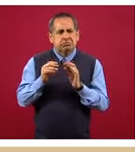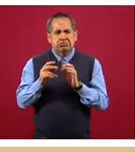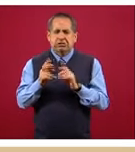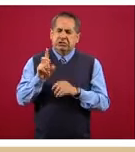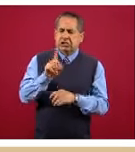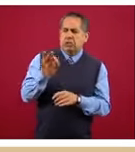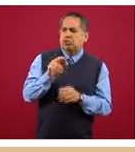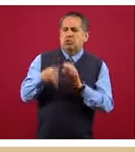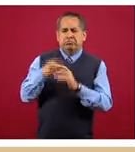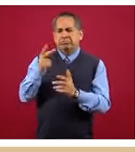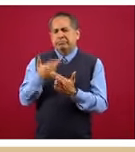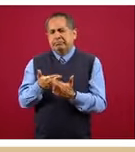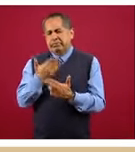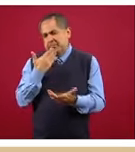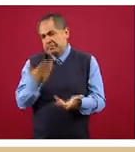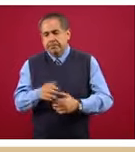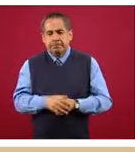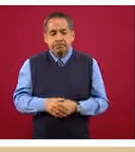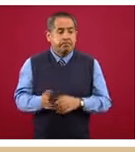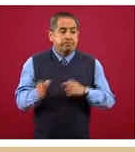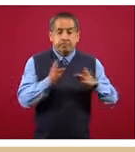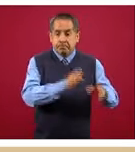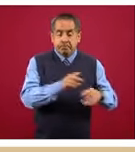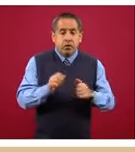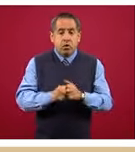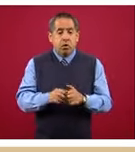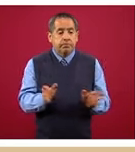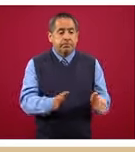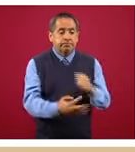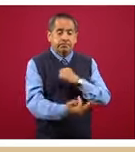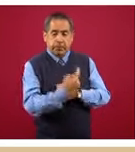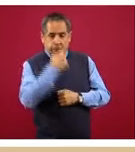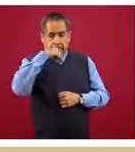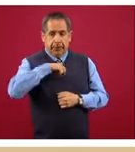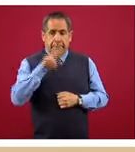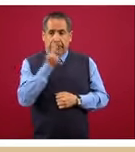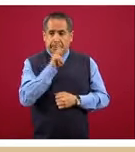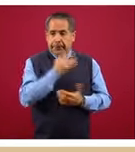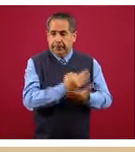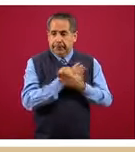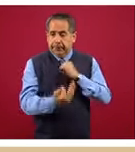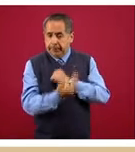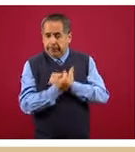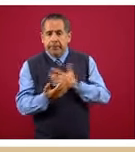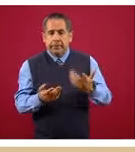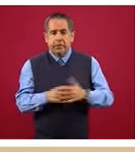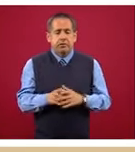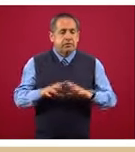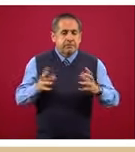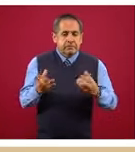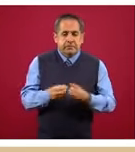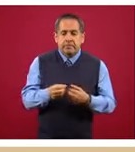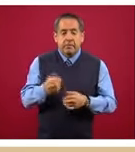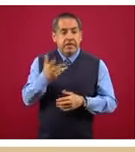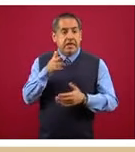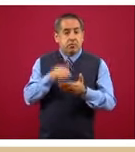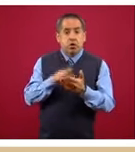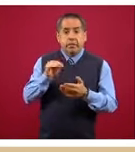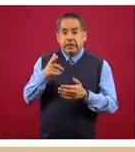son las camas IRAG con ventilador. El 38% de estas 10,097 que se habilitaron